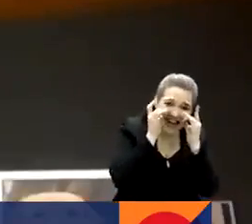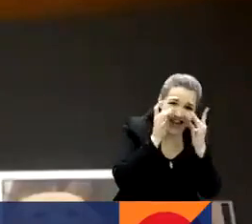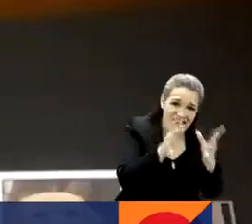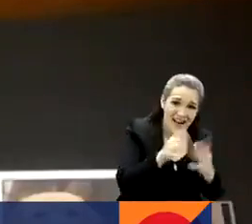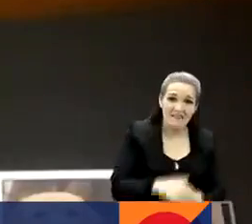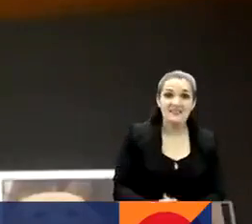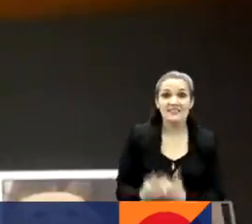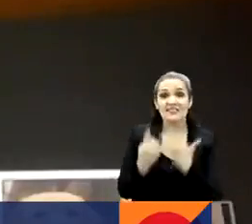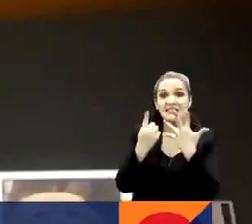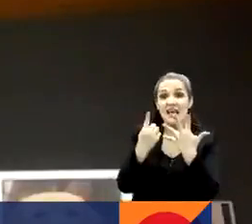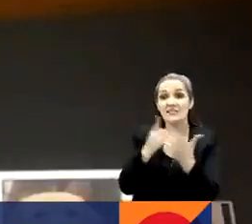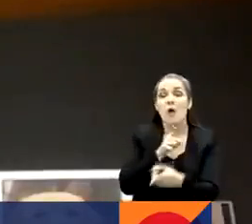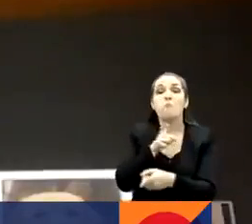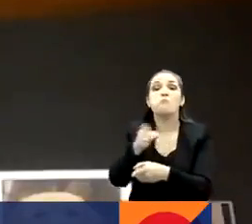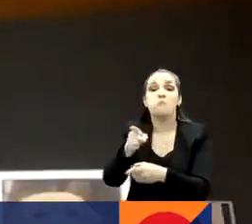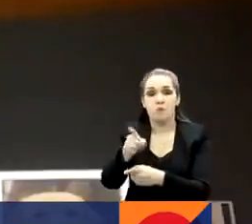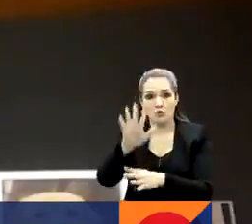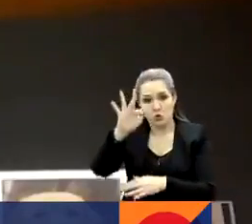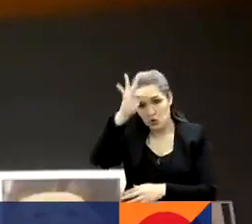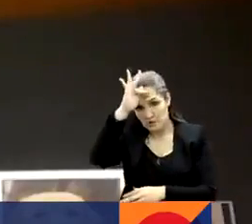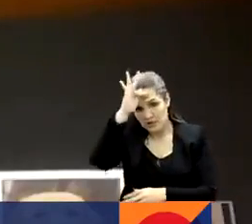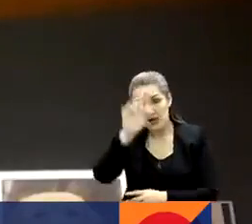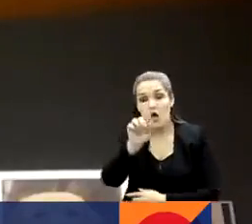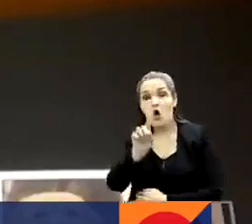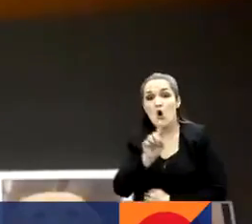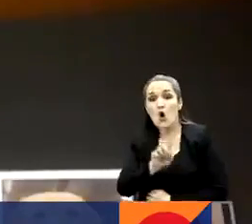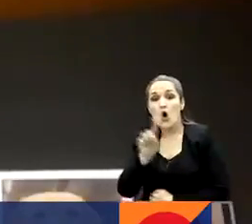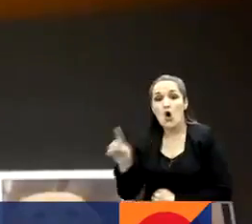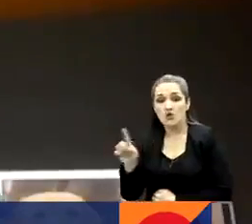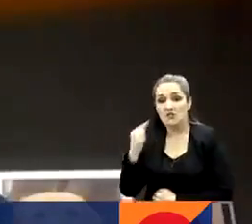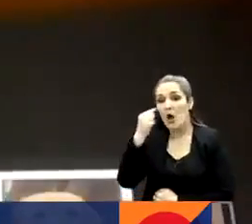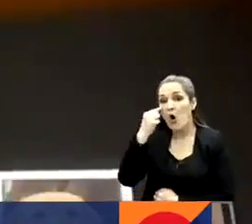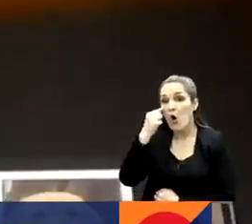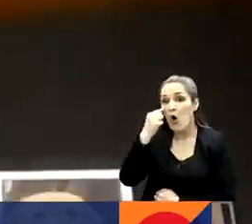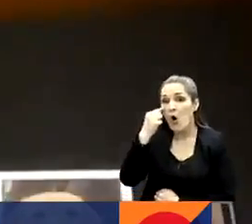hospitalizados, 11 están heridos en sus ojos. Eso es inadmisible.